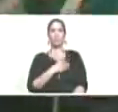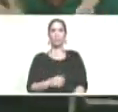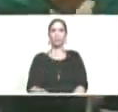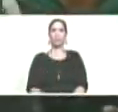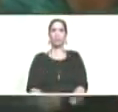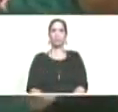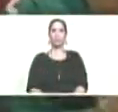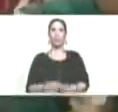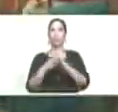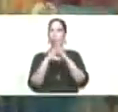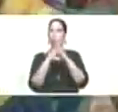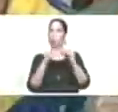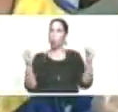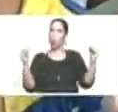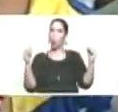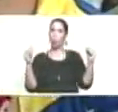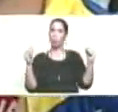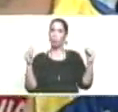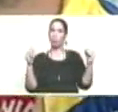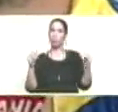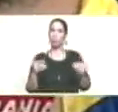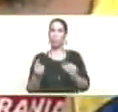para todas las deliberaciones,